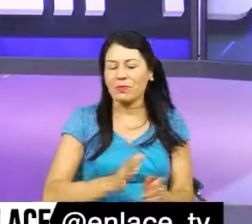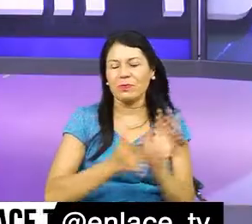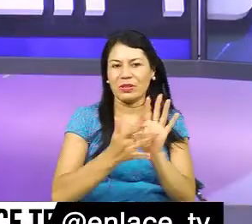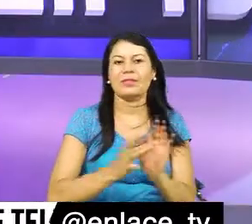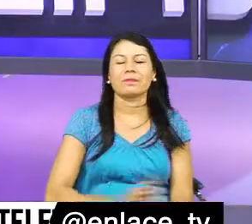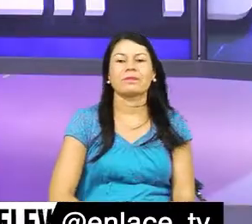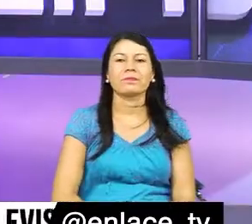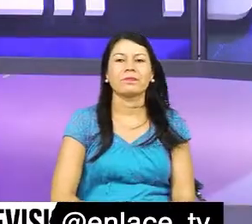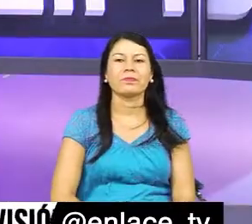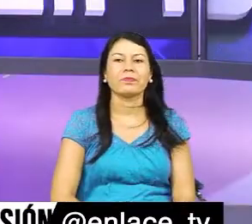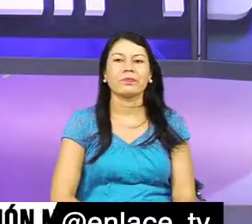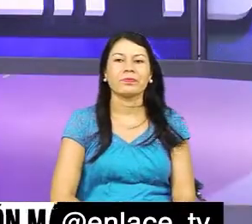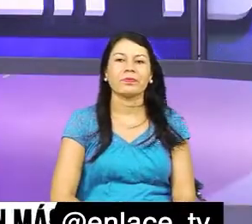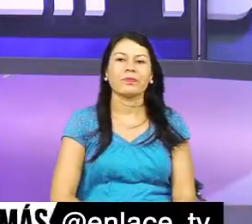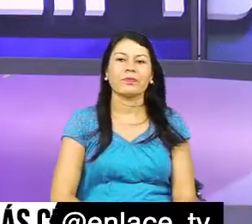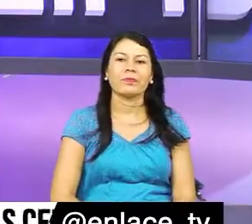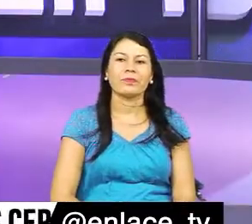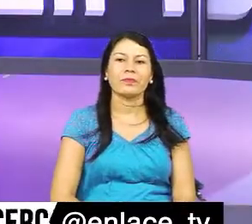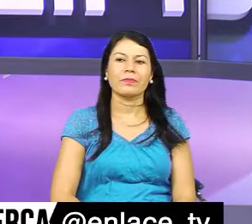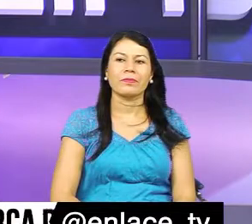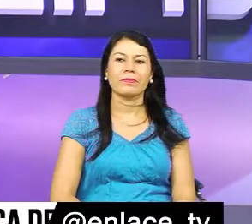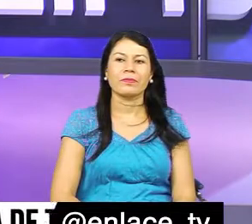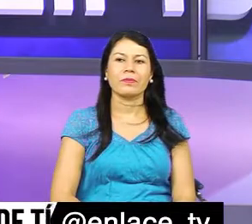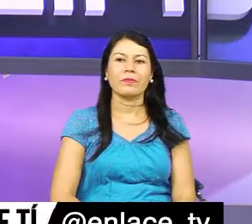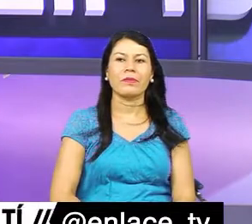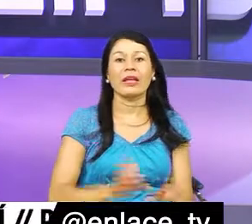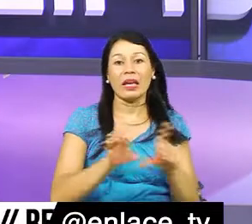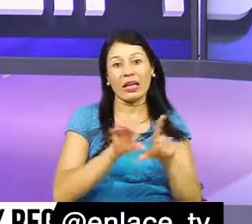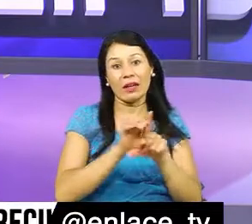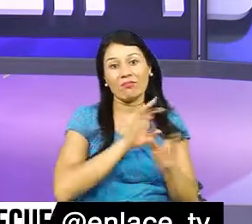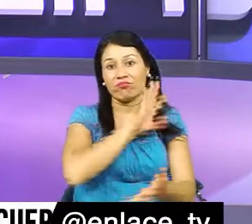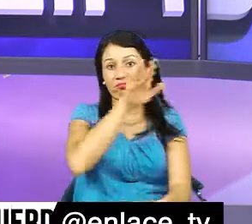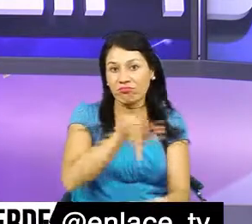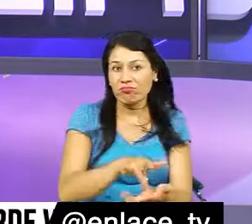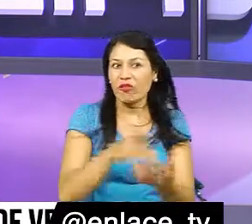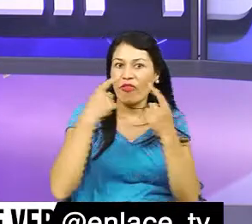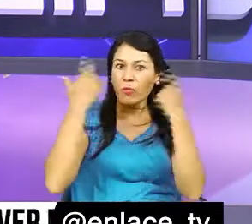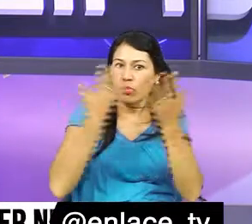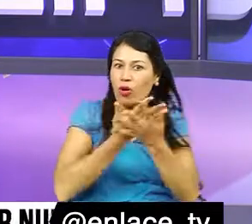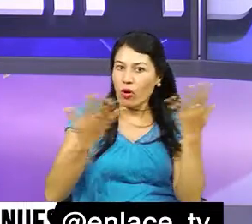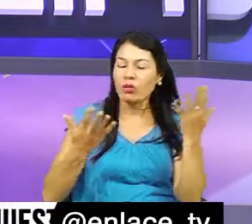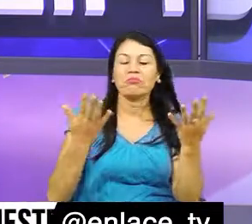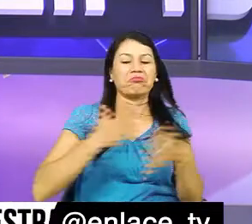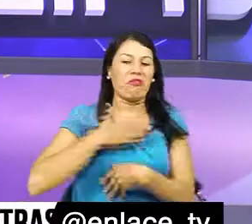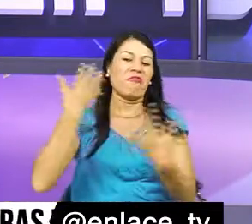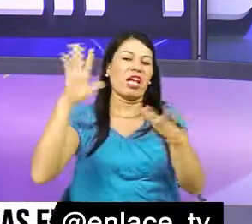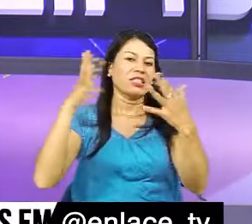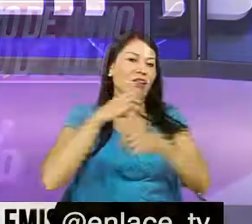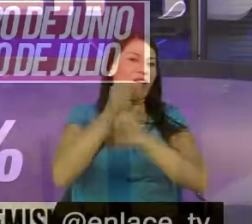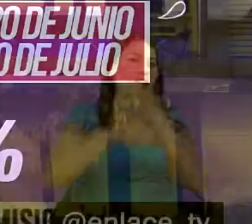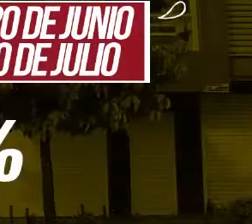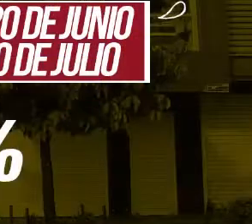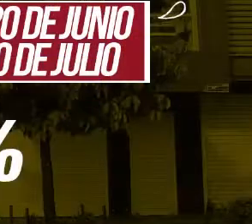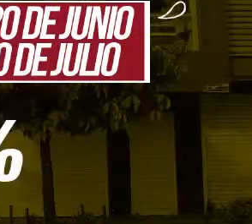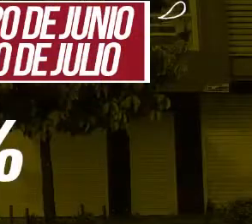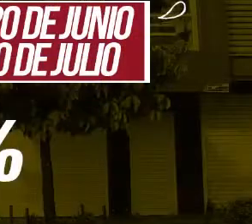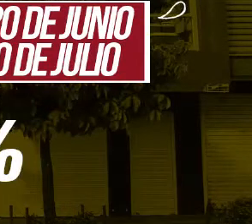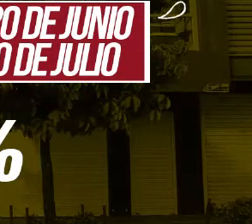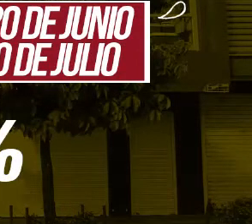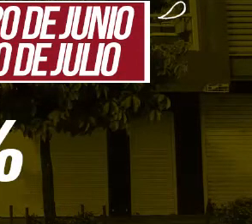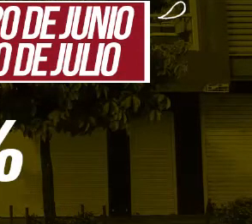Enlace Televisión presente en los mejores eventos y, por supuesto, felicitaciones al Centro Popular Comercial. Vea maravillas Centro Comercial